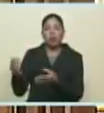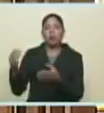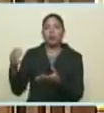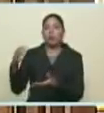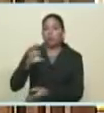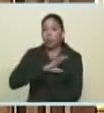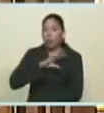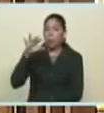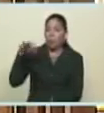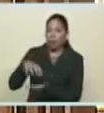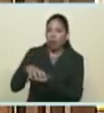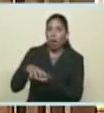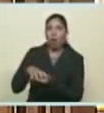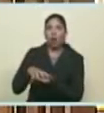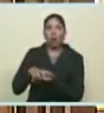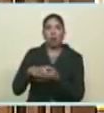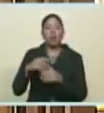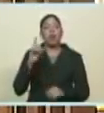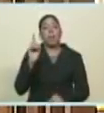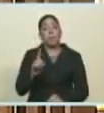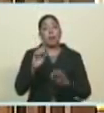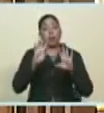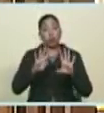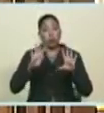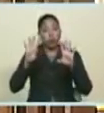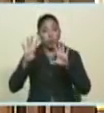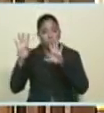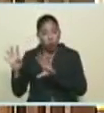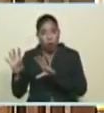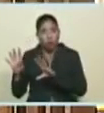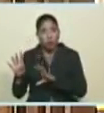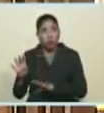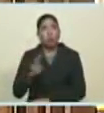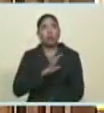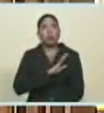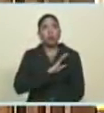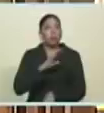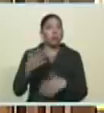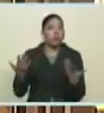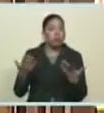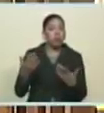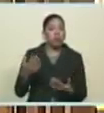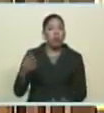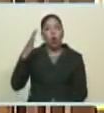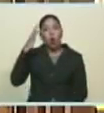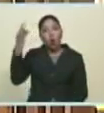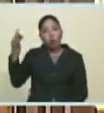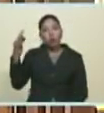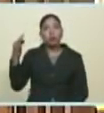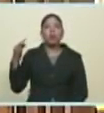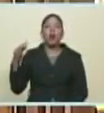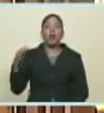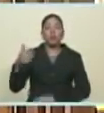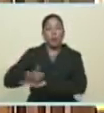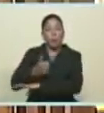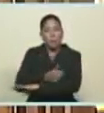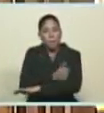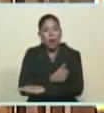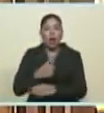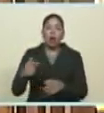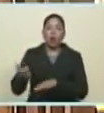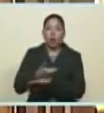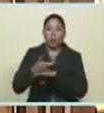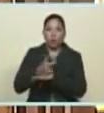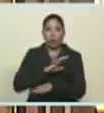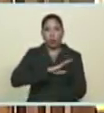cumplimiento de esta constitución que creó en 1999 esta maravilla llamada Consejo Federal de Gobierno, que es un gobierno